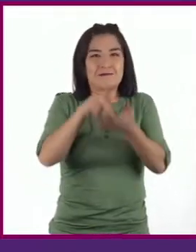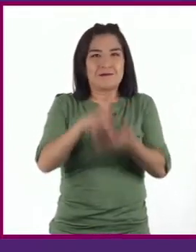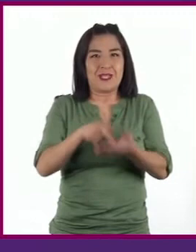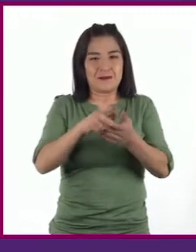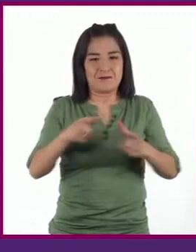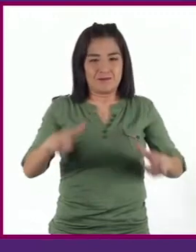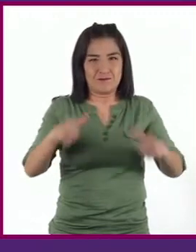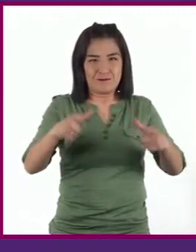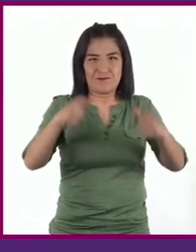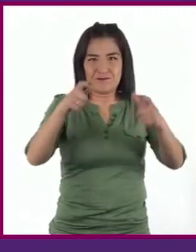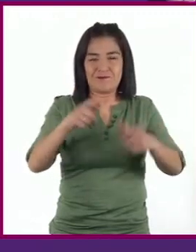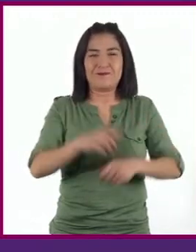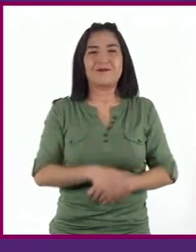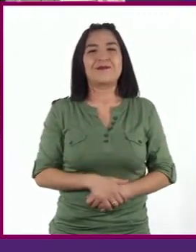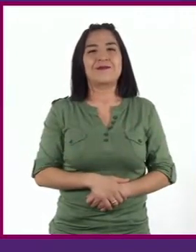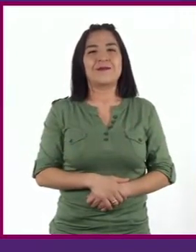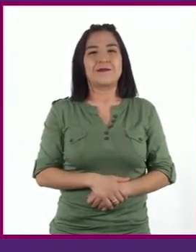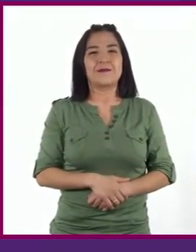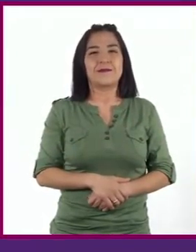bases.